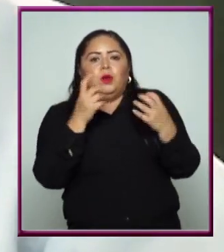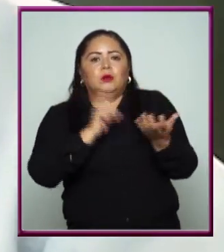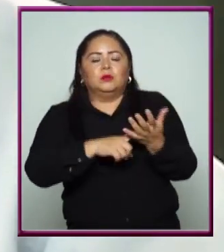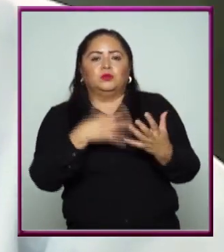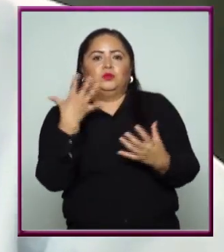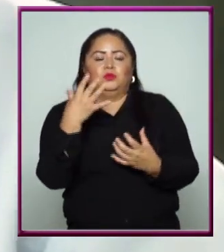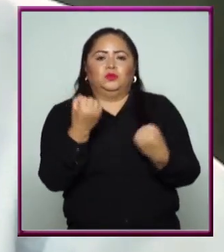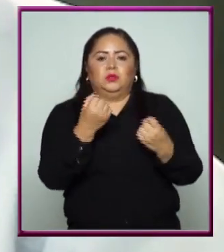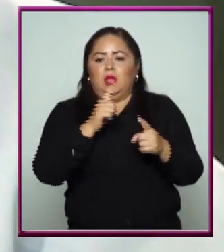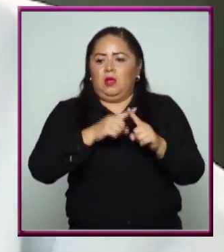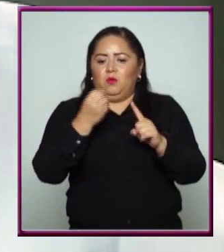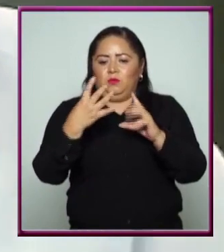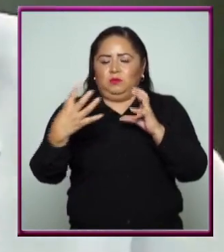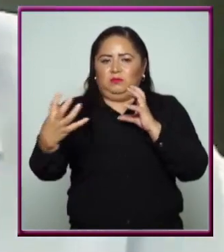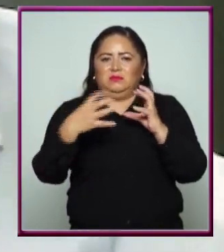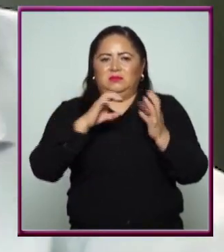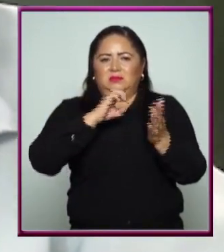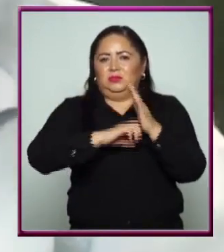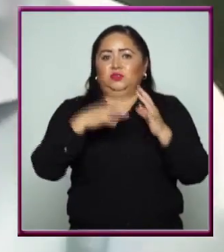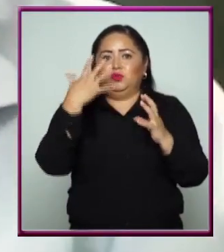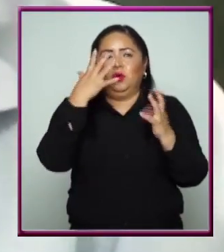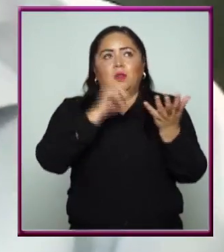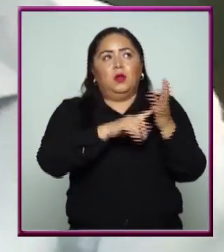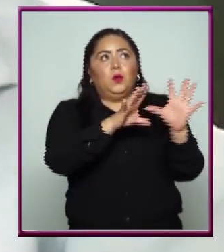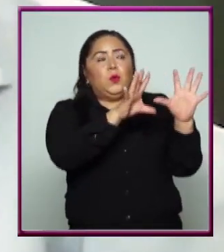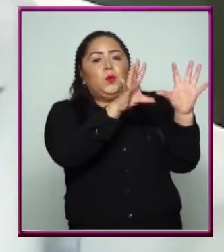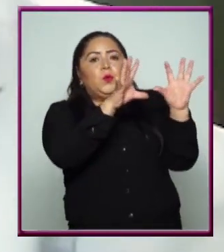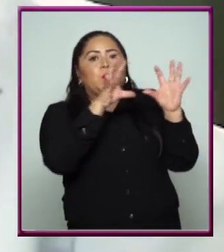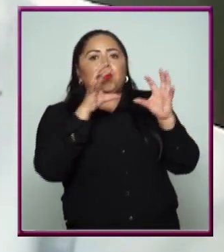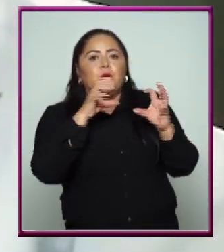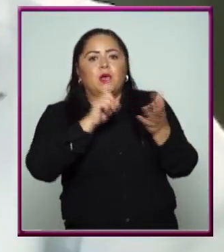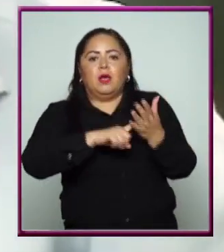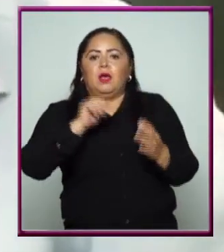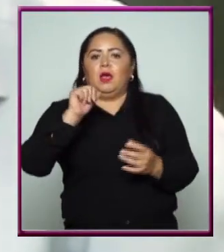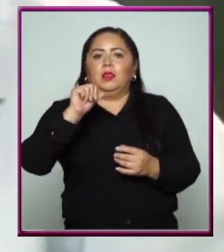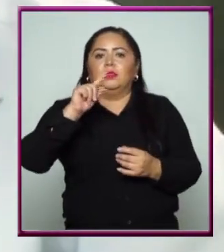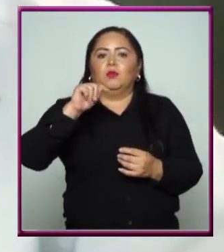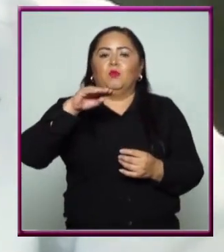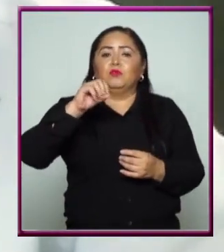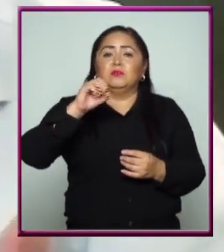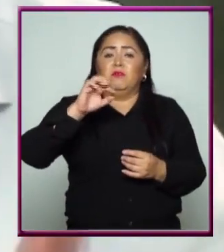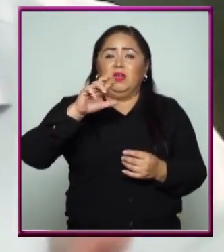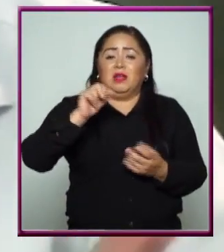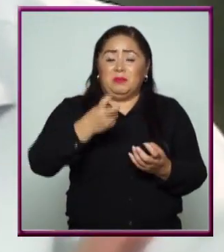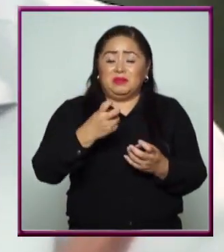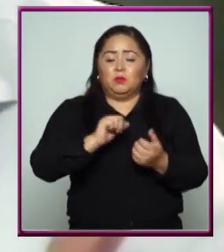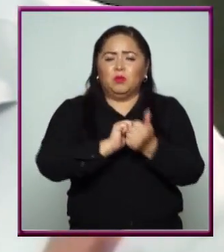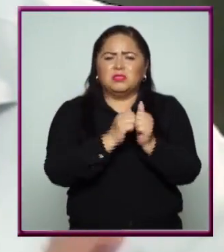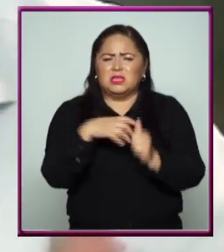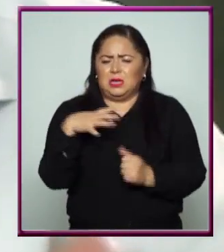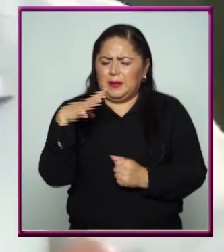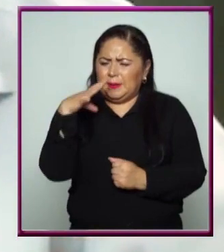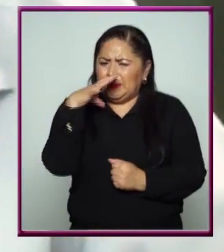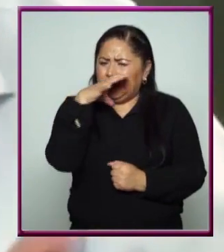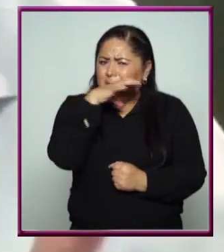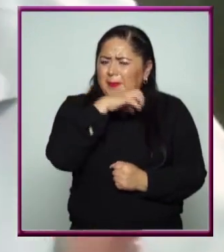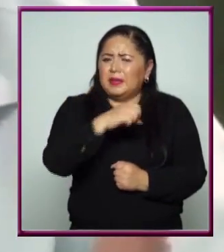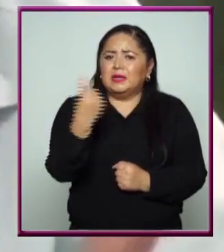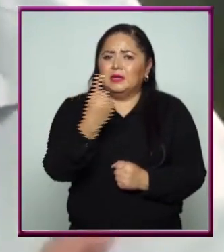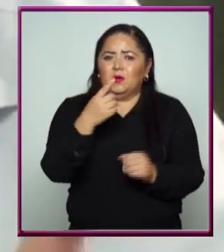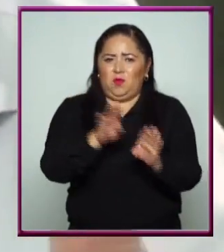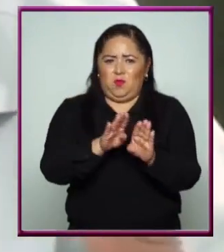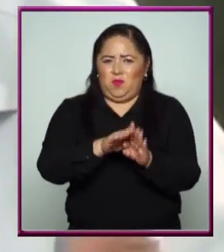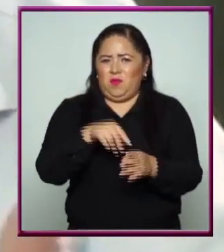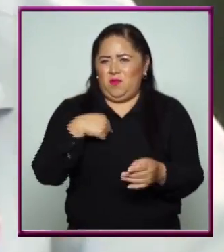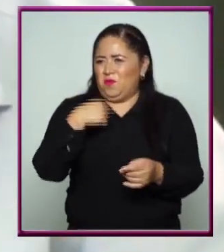se atraen unos a otros. Pues el Sol está atrayendo a su atmósfera, pero esta atmósfera se calienta tanto que, como